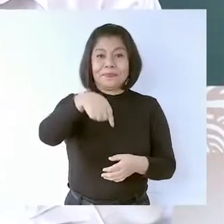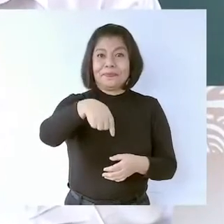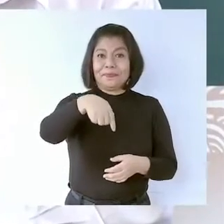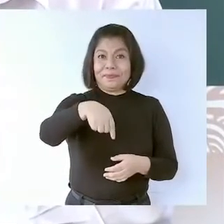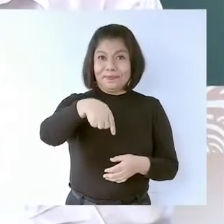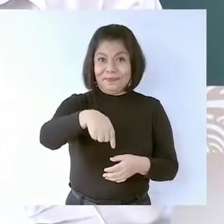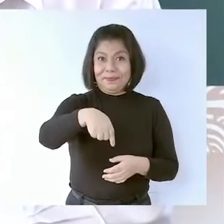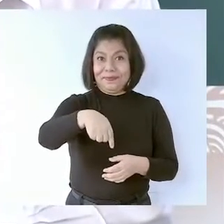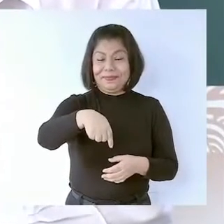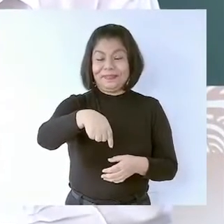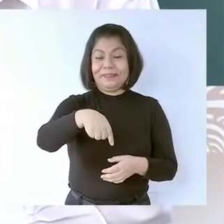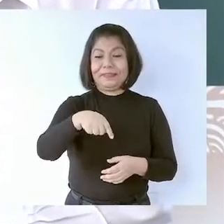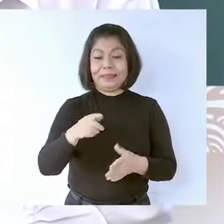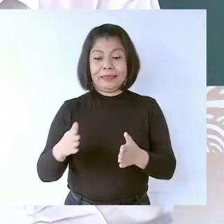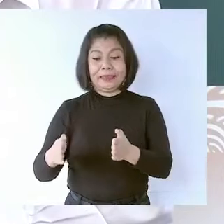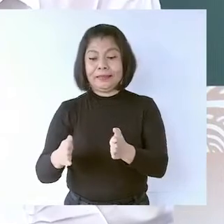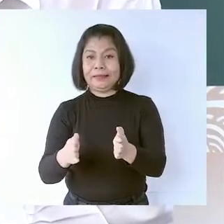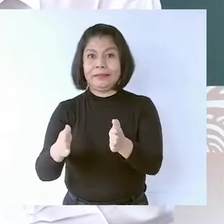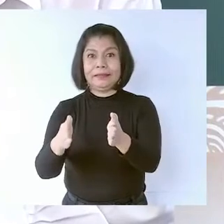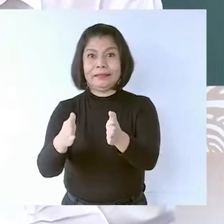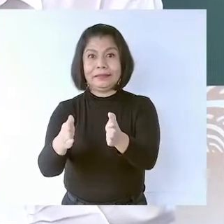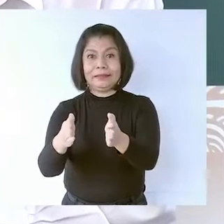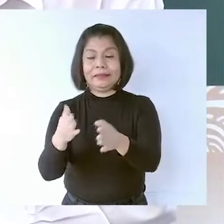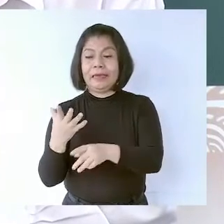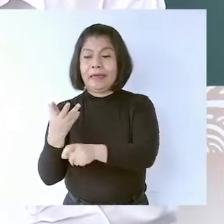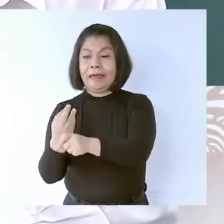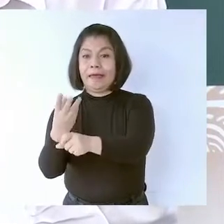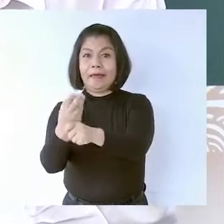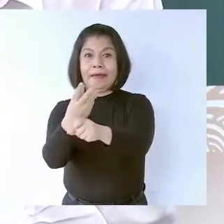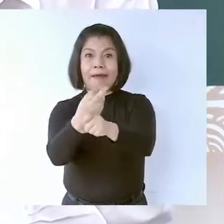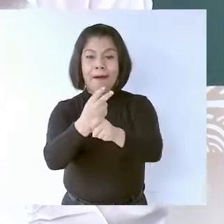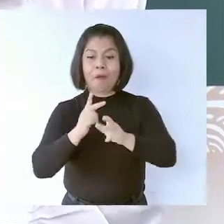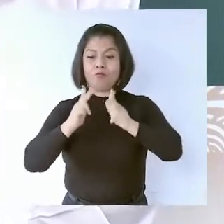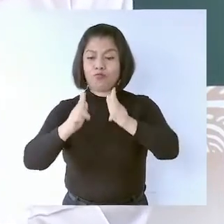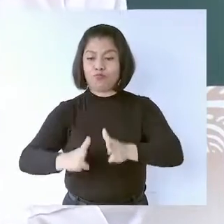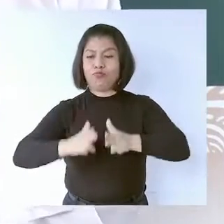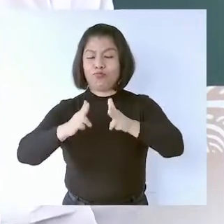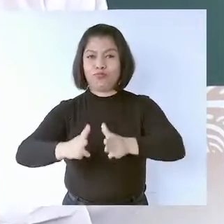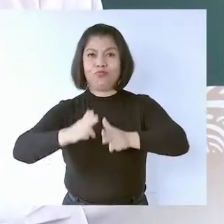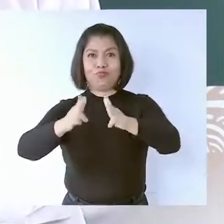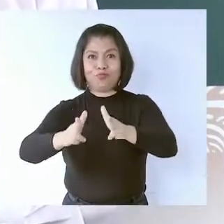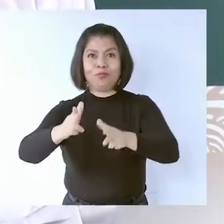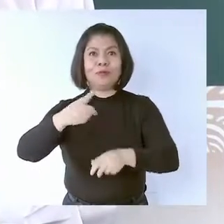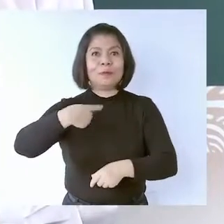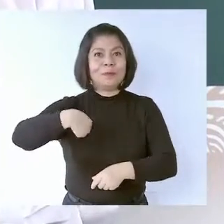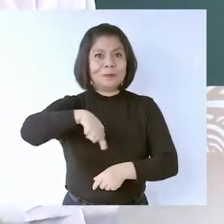la construcción de este tramo, y vamos a